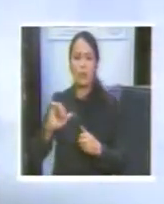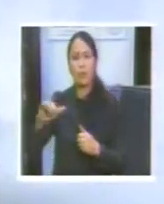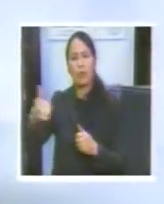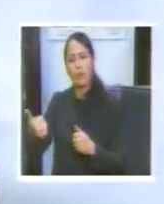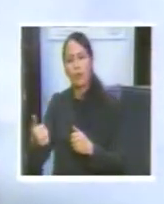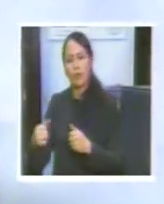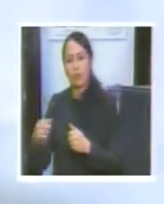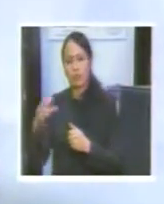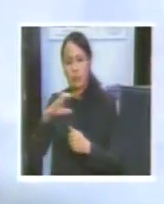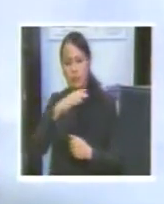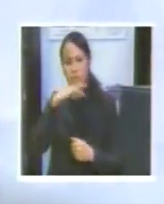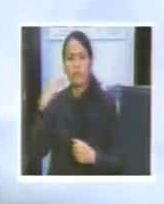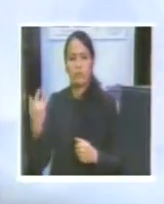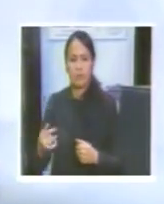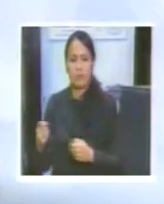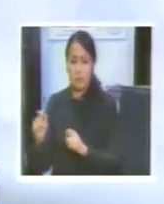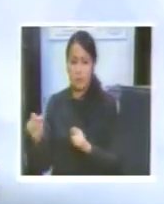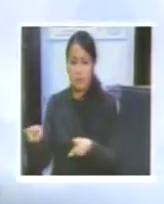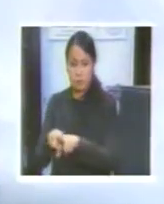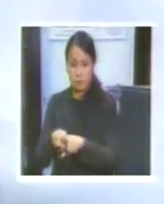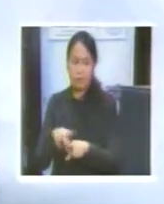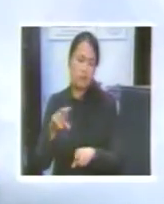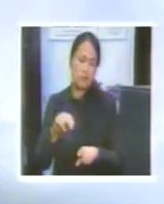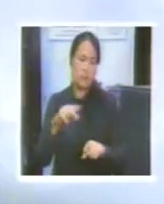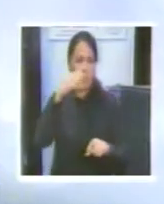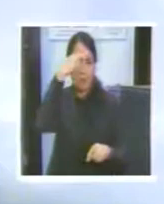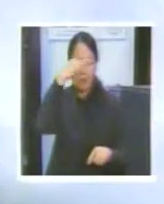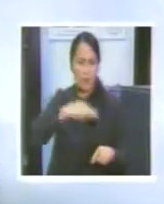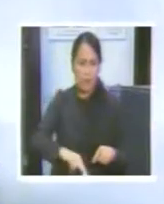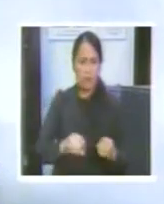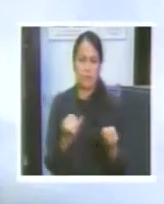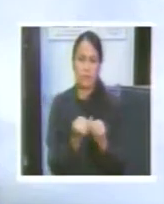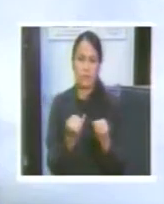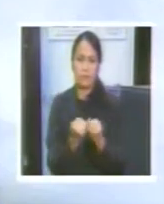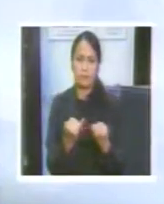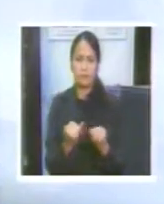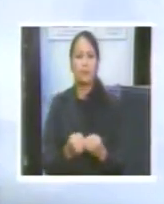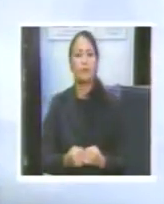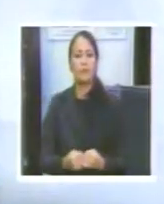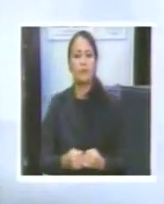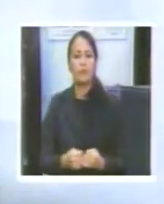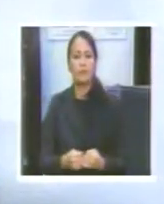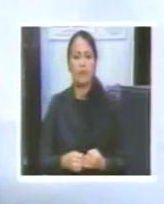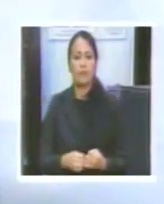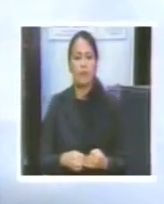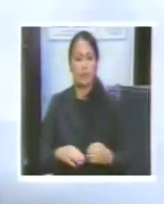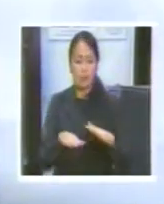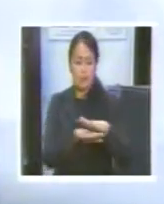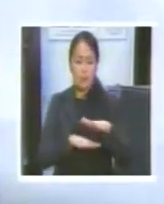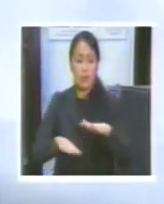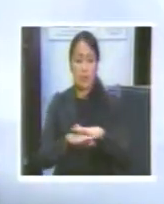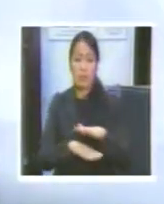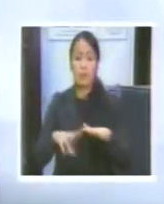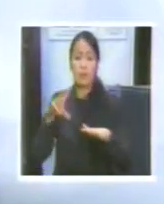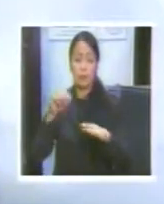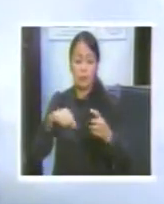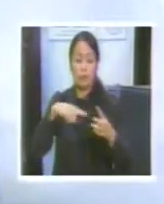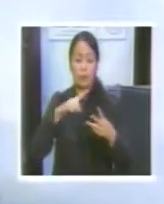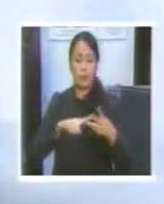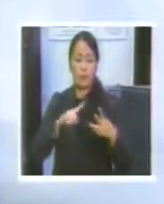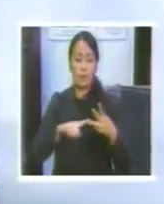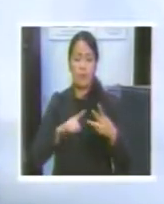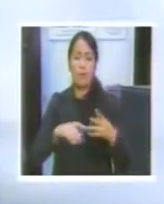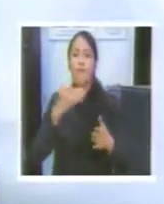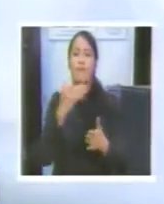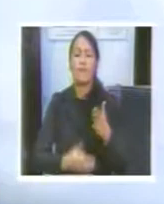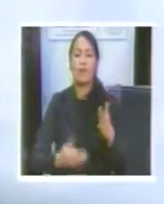Mercosur o a Chile. Así, México no cedió en lo fundamental, pues deseaba negociar los tres aspectos del nuevo